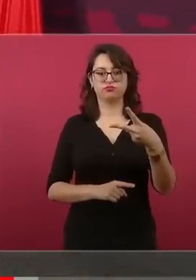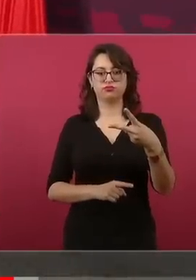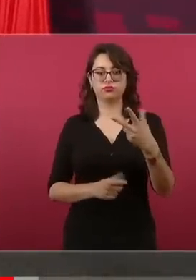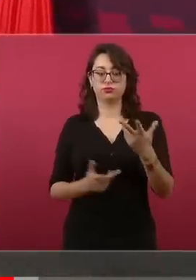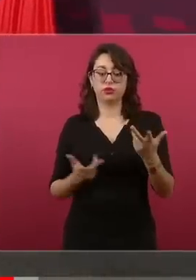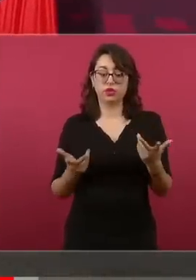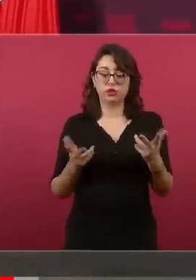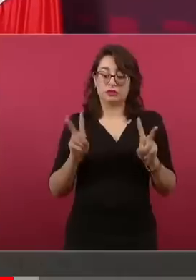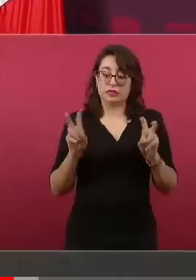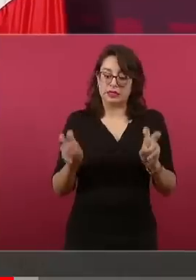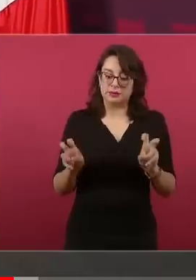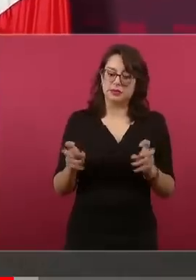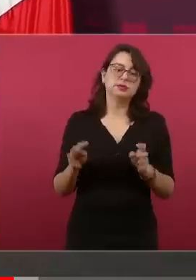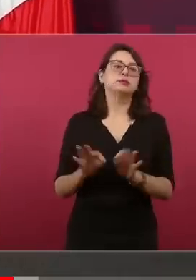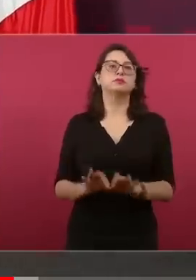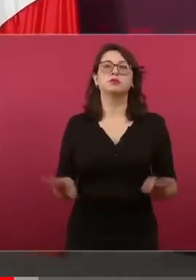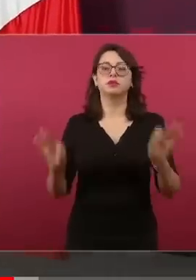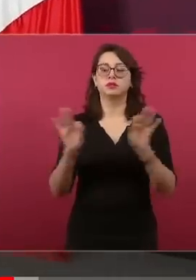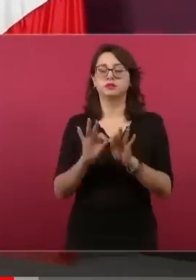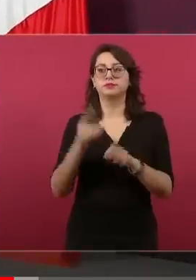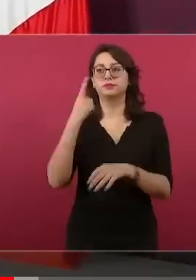atemperar, controlar la